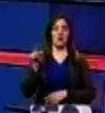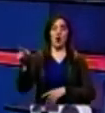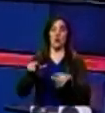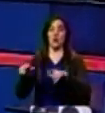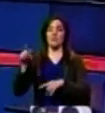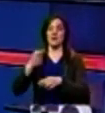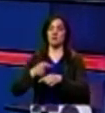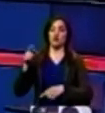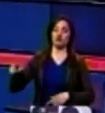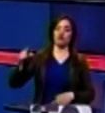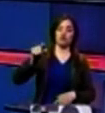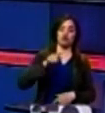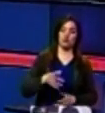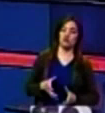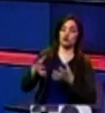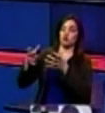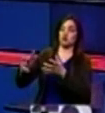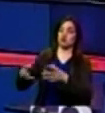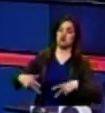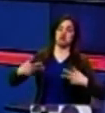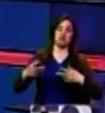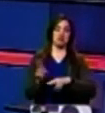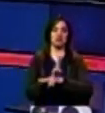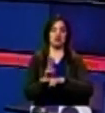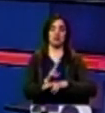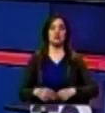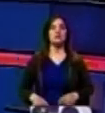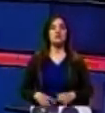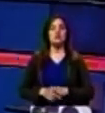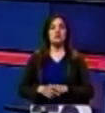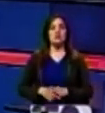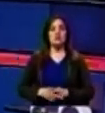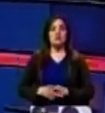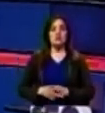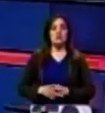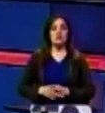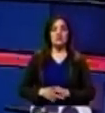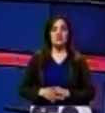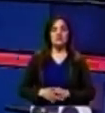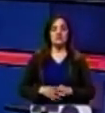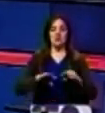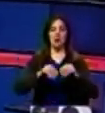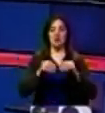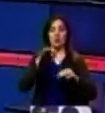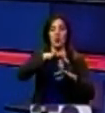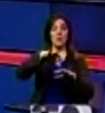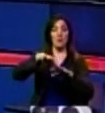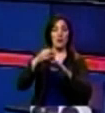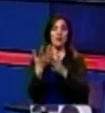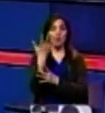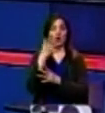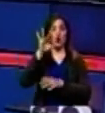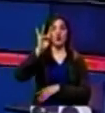acaban de indicar y se le sigue dando vida, se le sigue, continúa con ese ciclo que se convierte inclusive en abono, como acabamos de ver en la